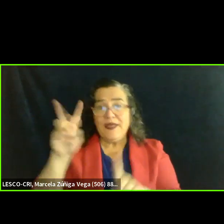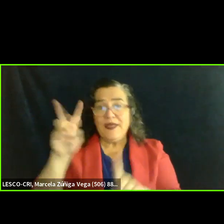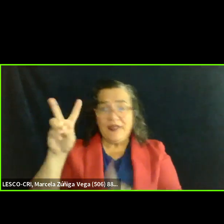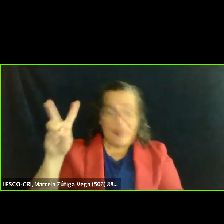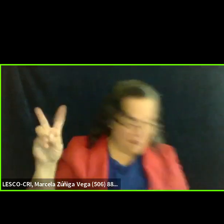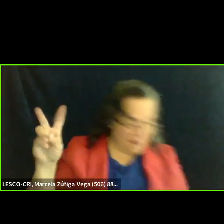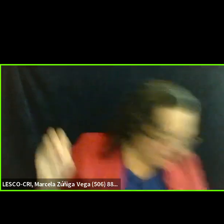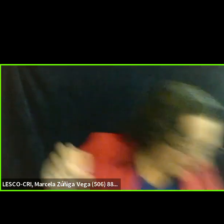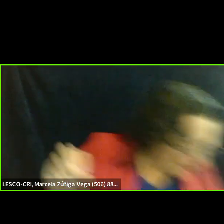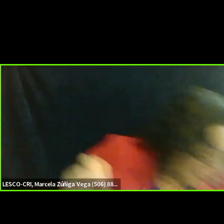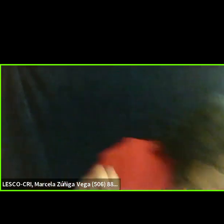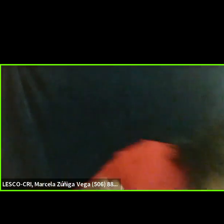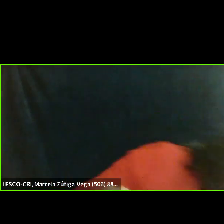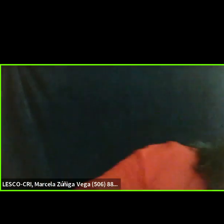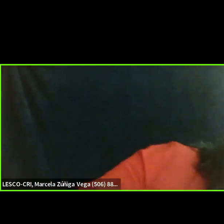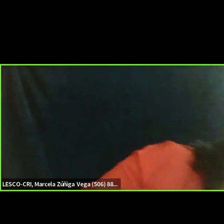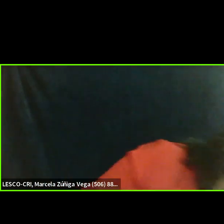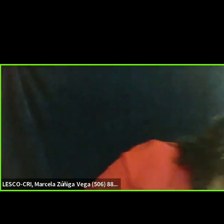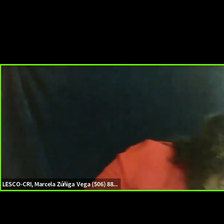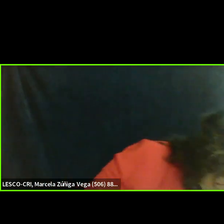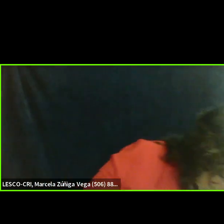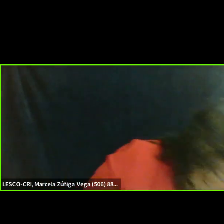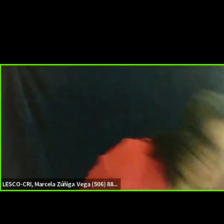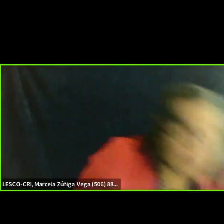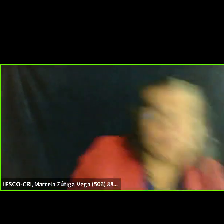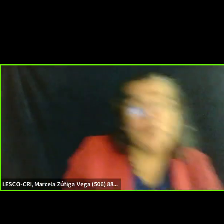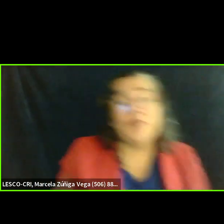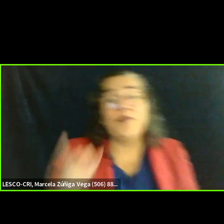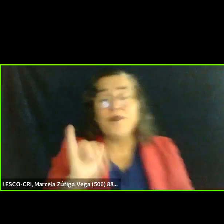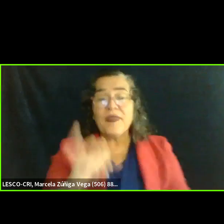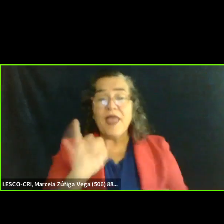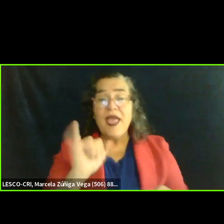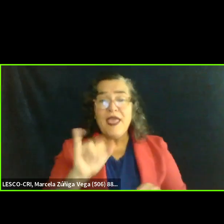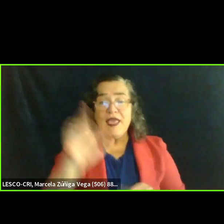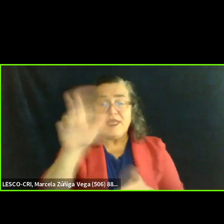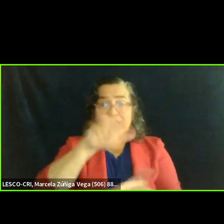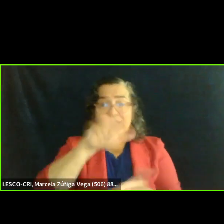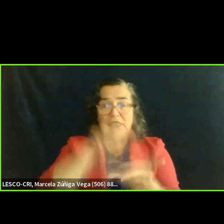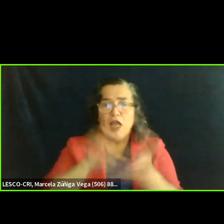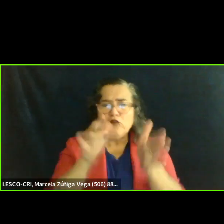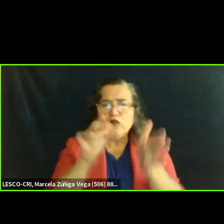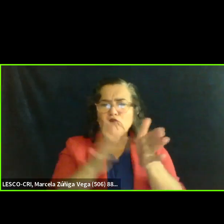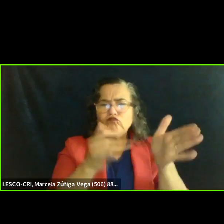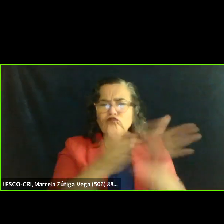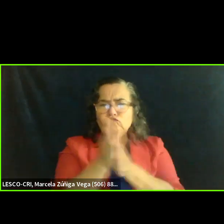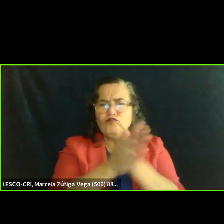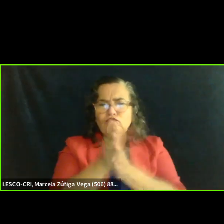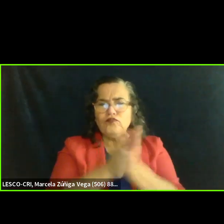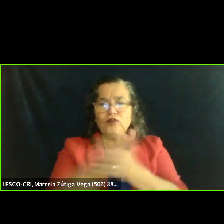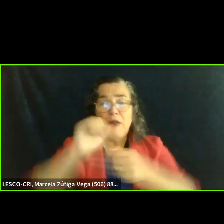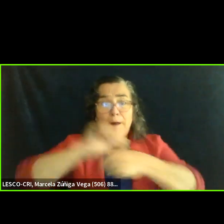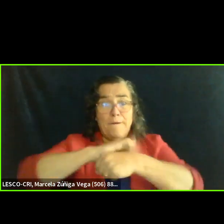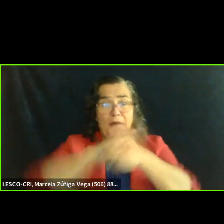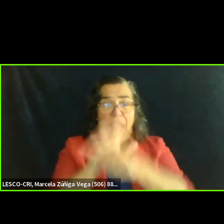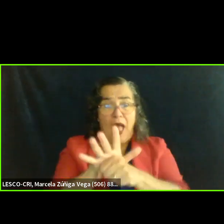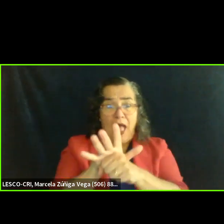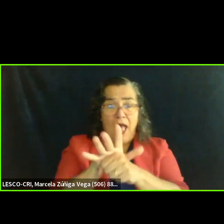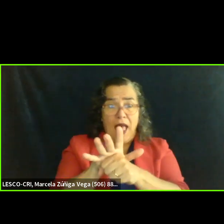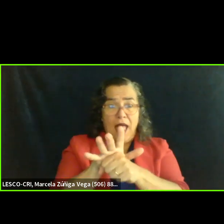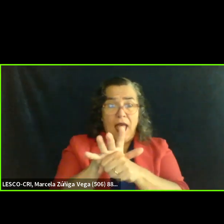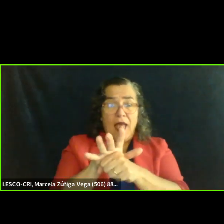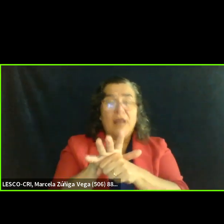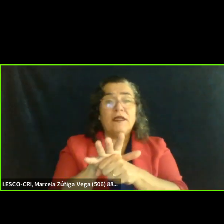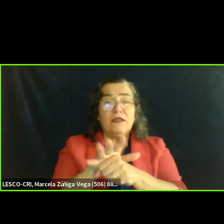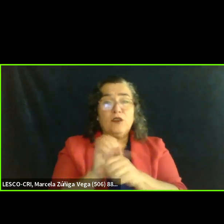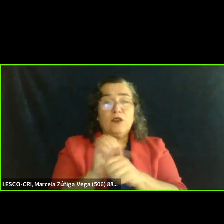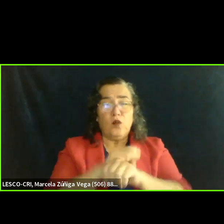un punto de partida que SINAES tomó como iniciativa de aprovechar la pandemia y a partir de un momento que era muy complejo para todo